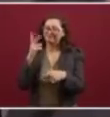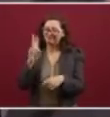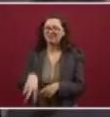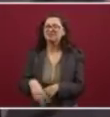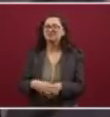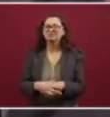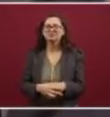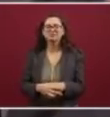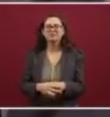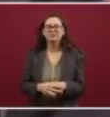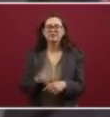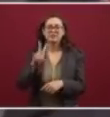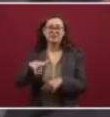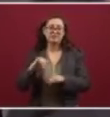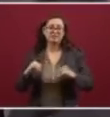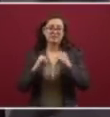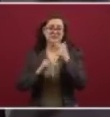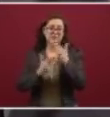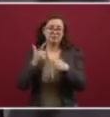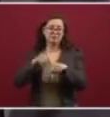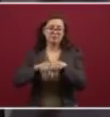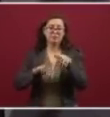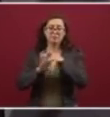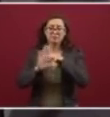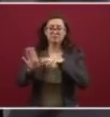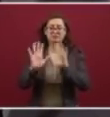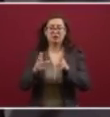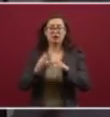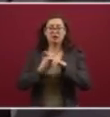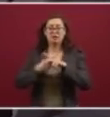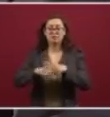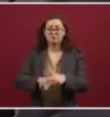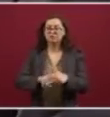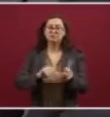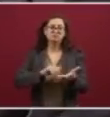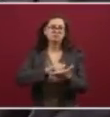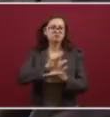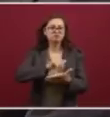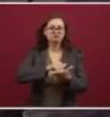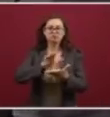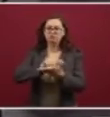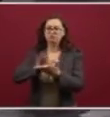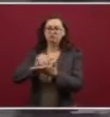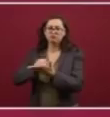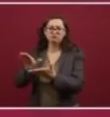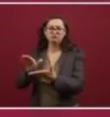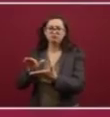caso de Migración se inició el despido de